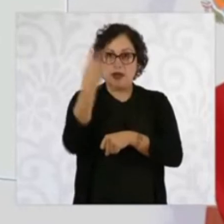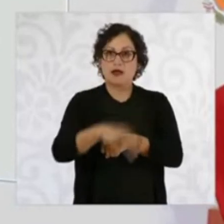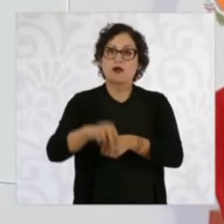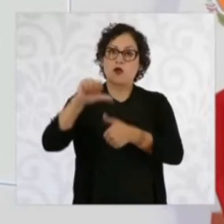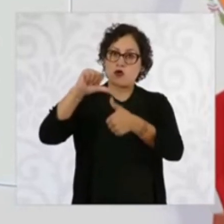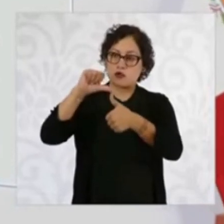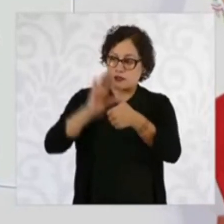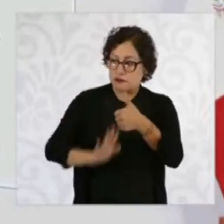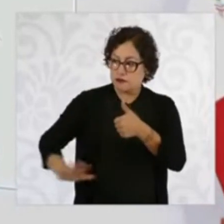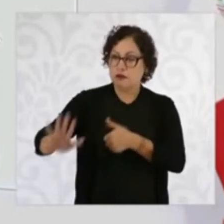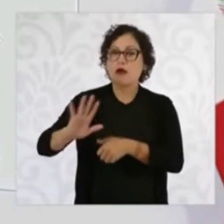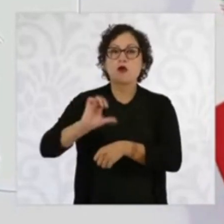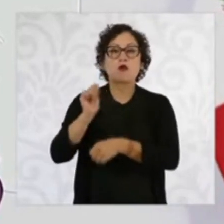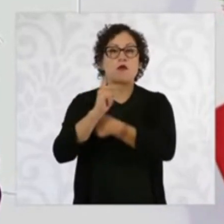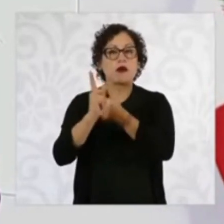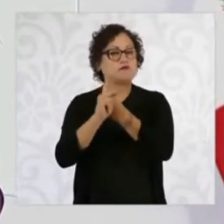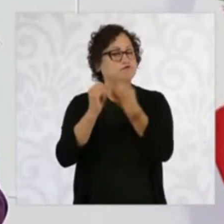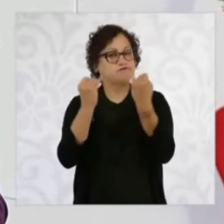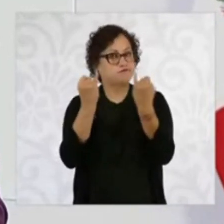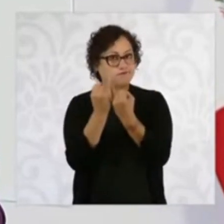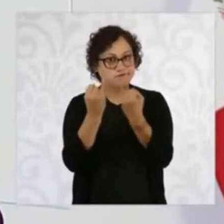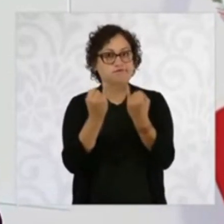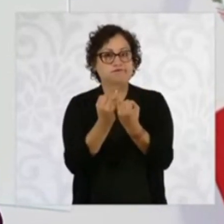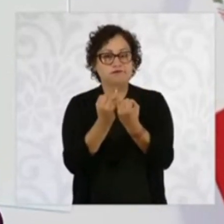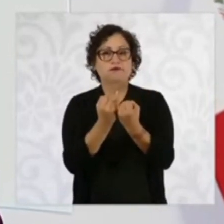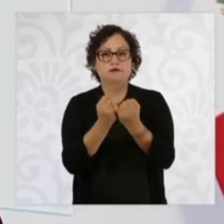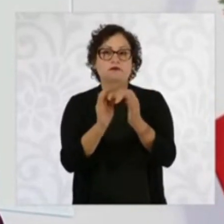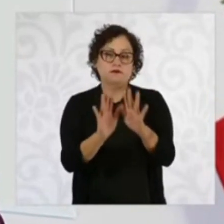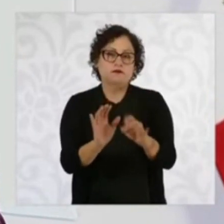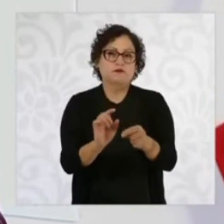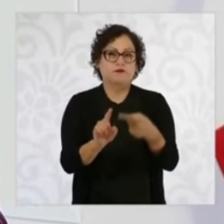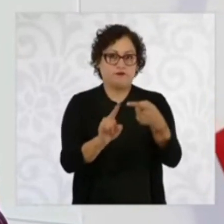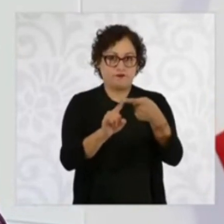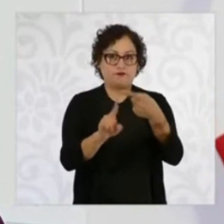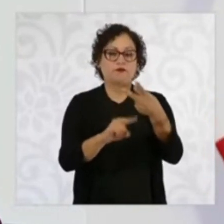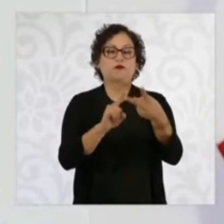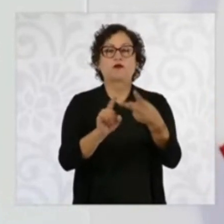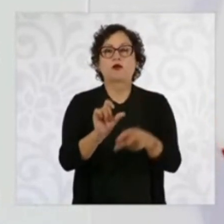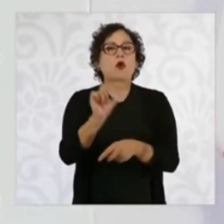Y también a veces hay otras causas que impulsan la migración.